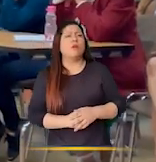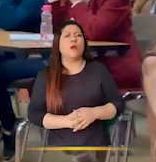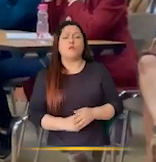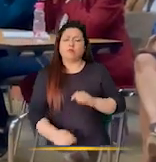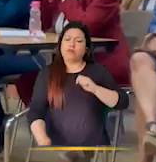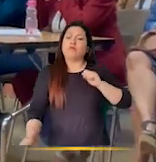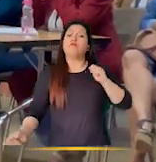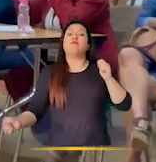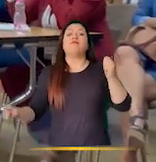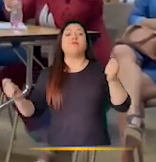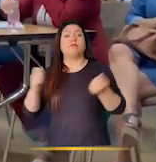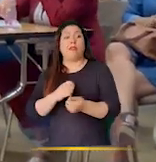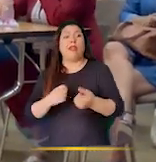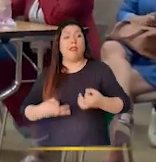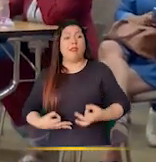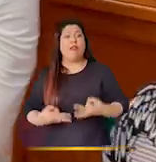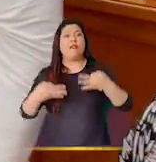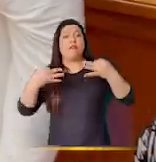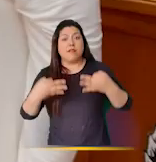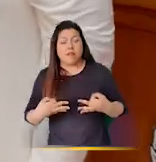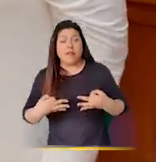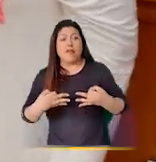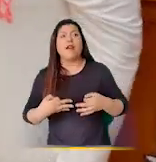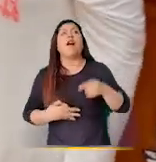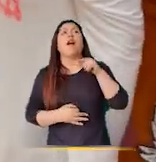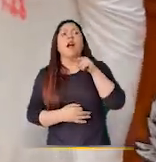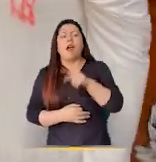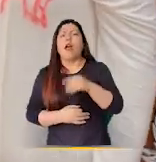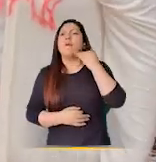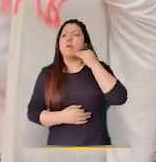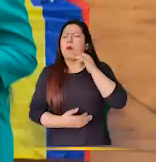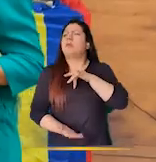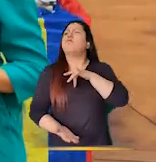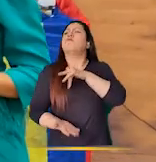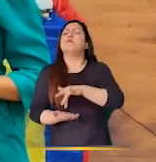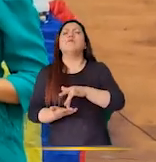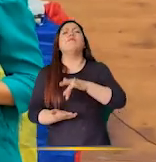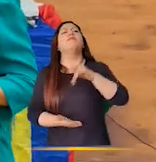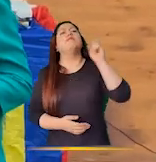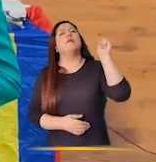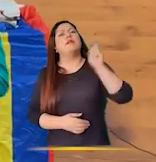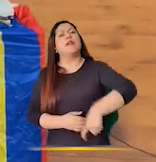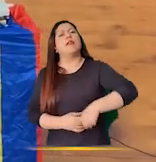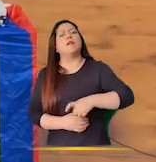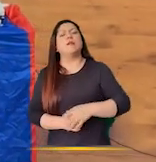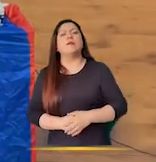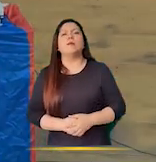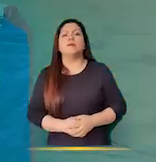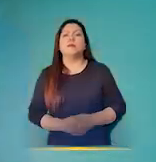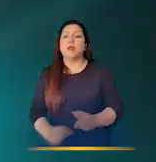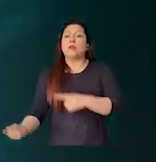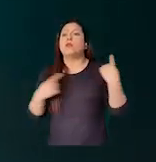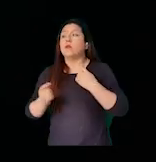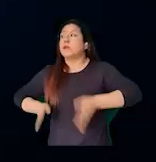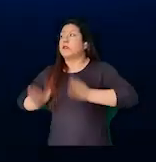que hayan transformaciones reales, pues la mujer debe participar en estos escenarios.